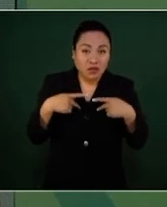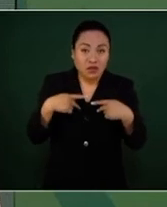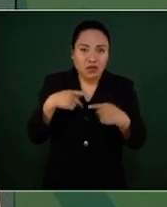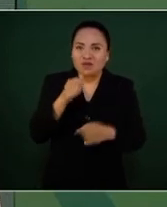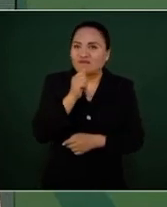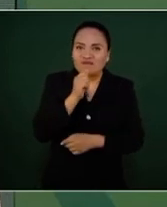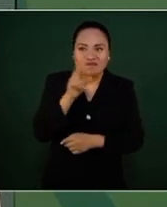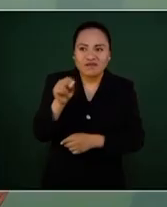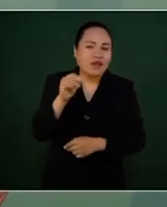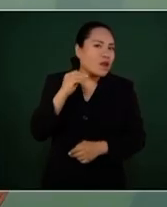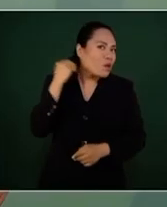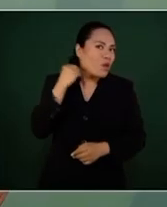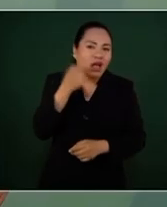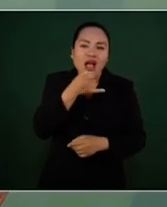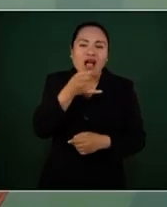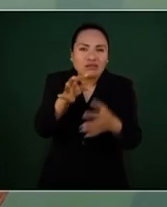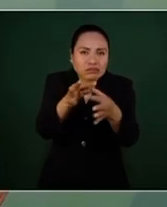abogados